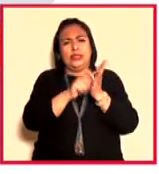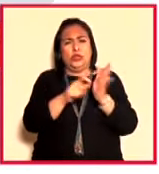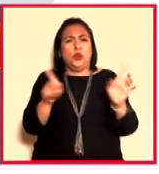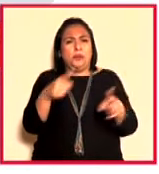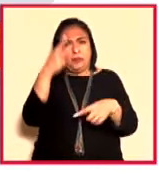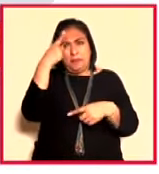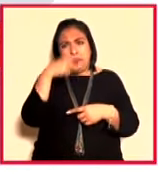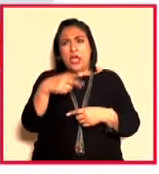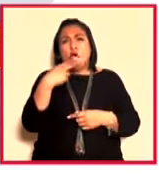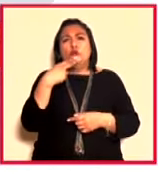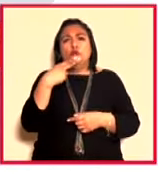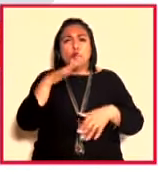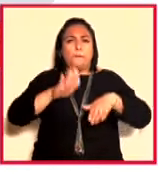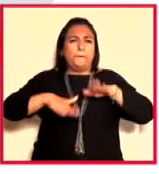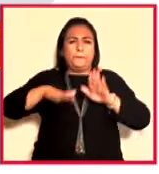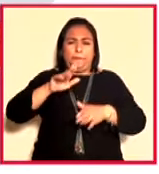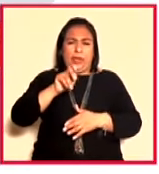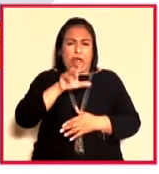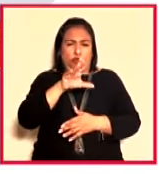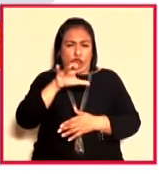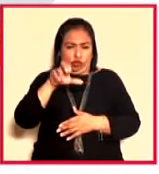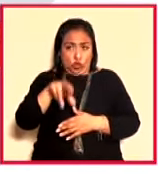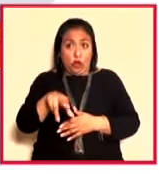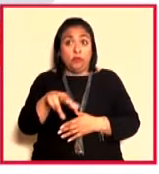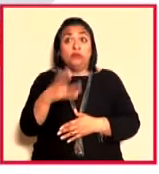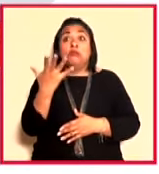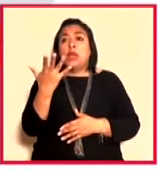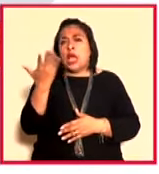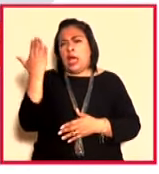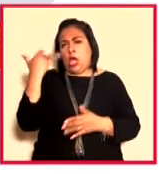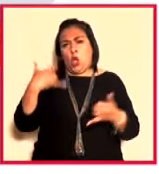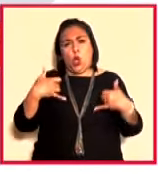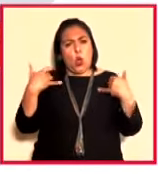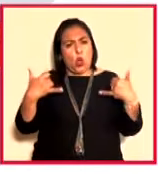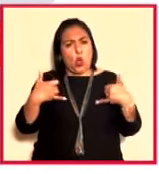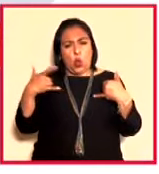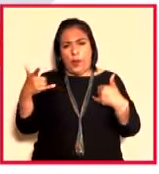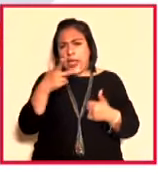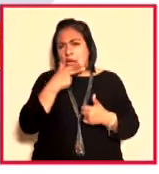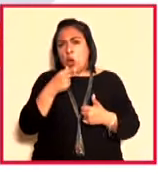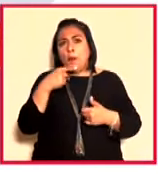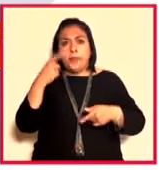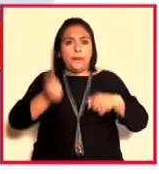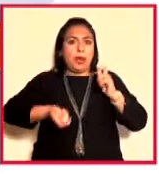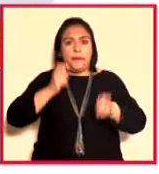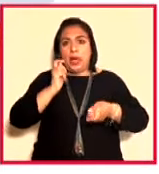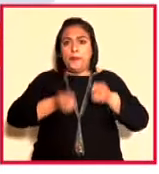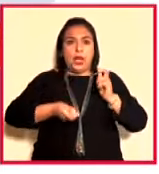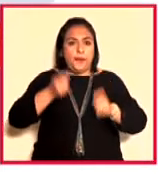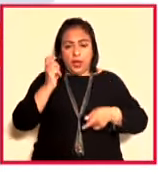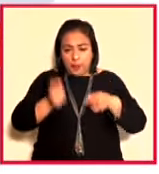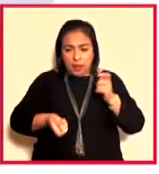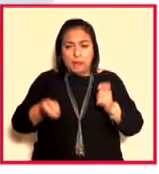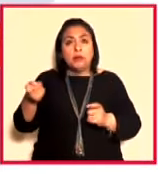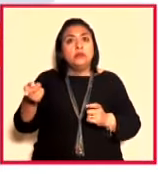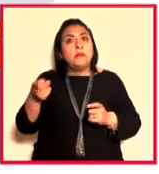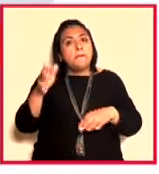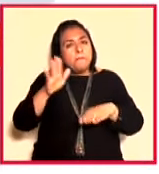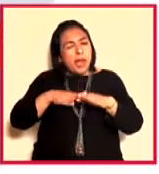de percusión. Incluso desde muy joven, Steve Reich era baterista y se inclinó